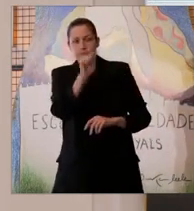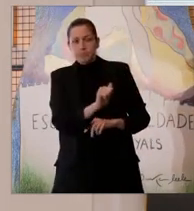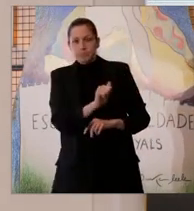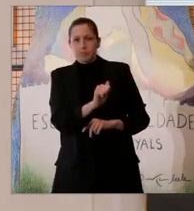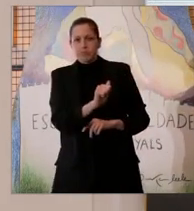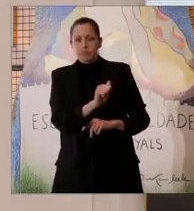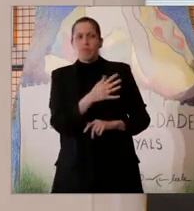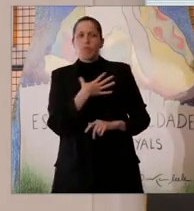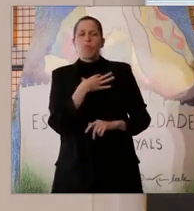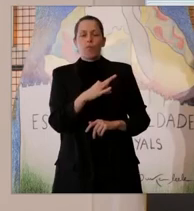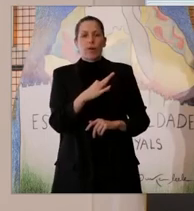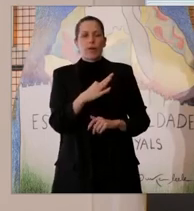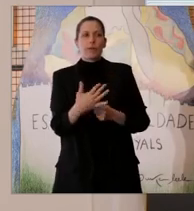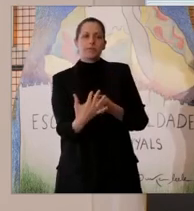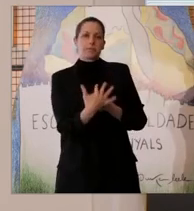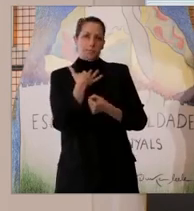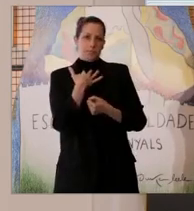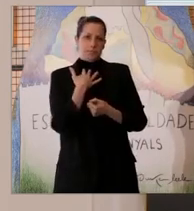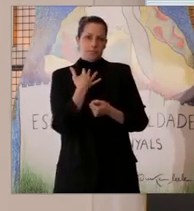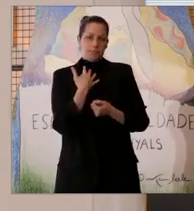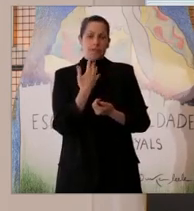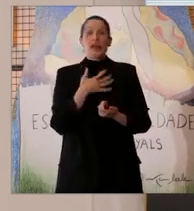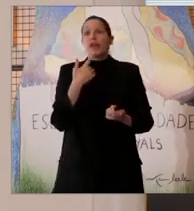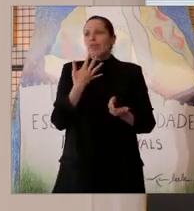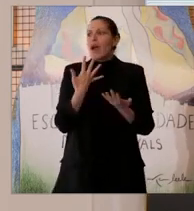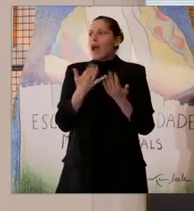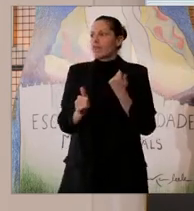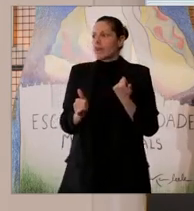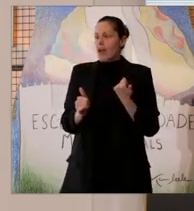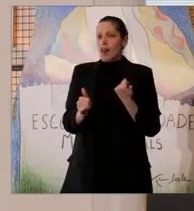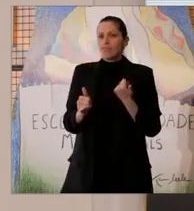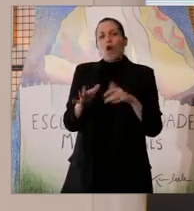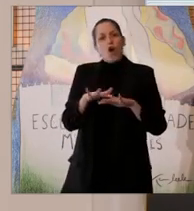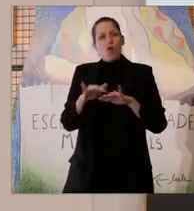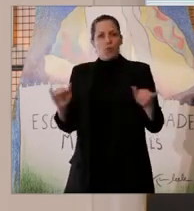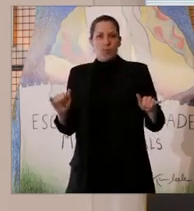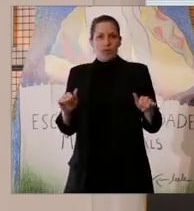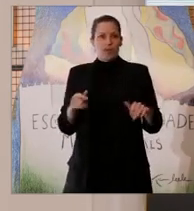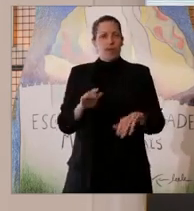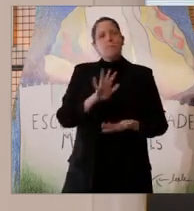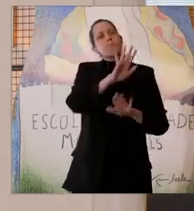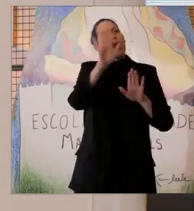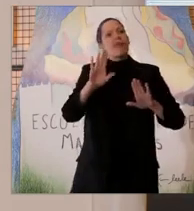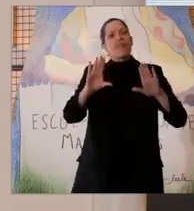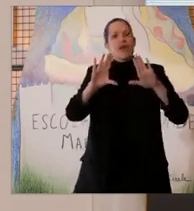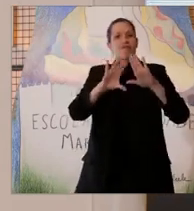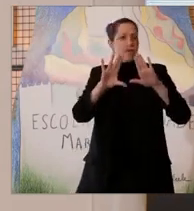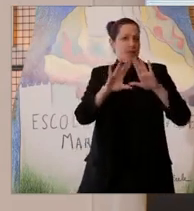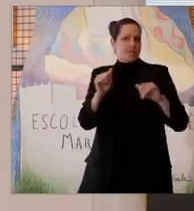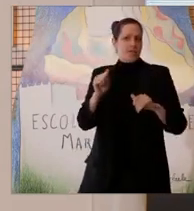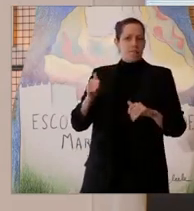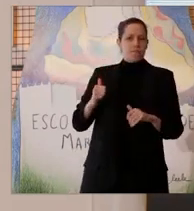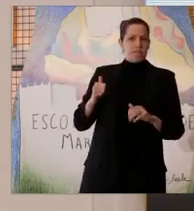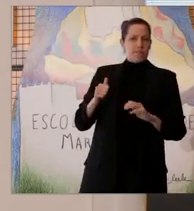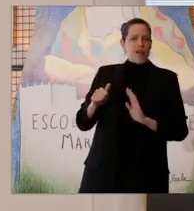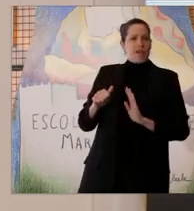ya compensa porque muchas veces se niega este feminismo de camiseta que se le llama muchas veces algo algo deja algún